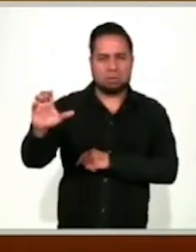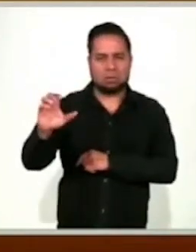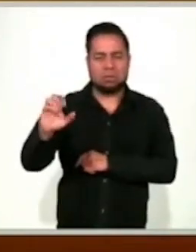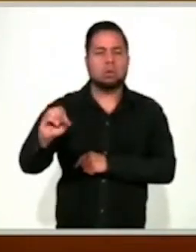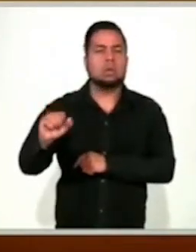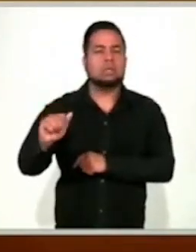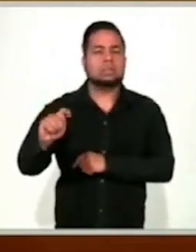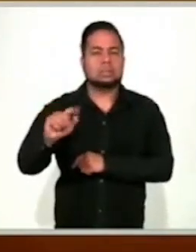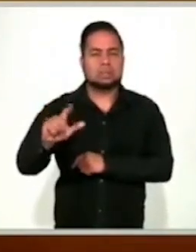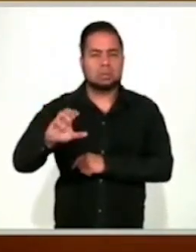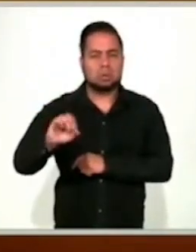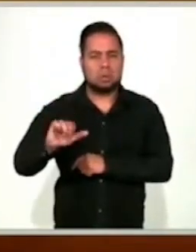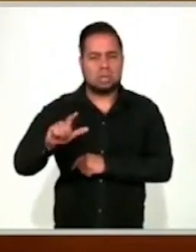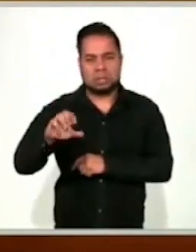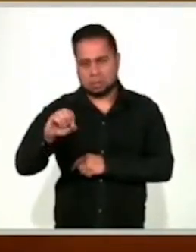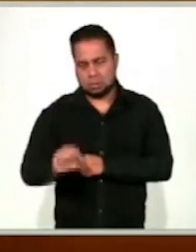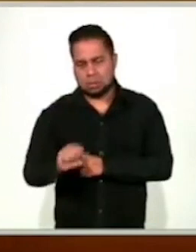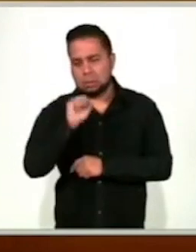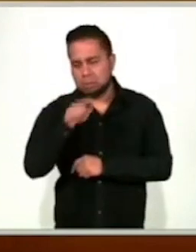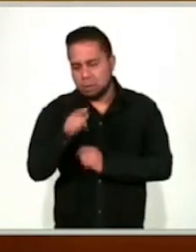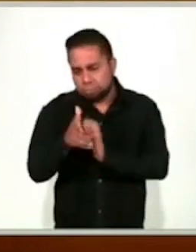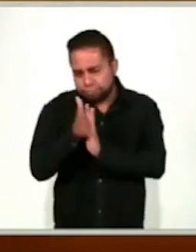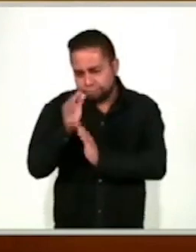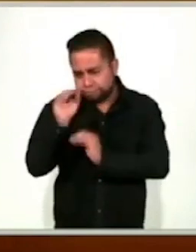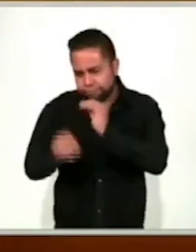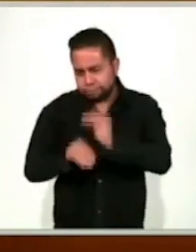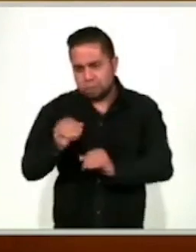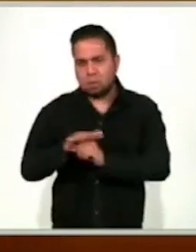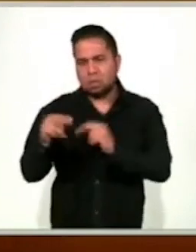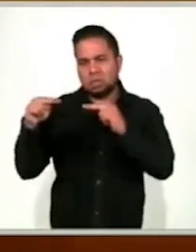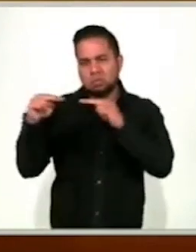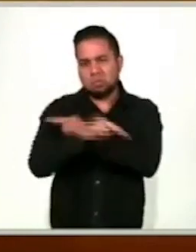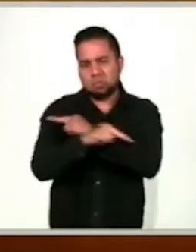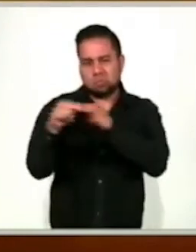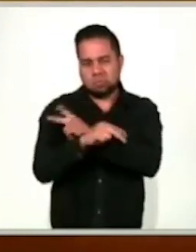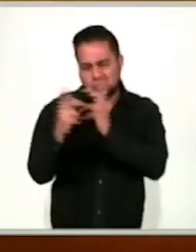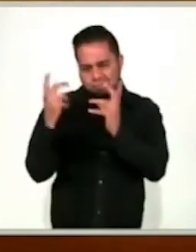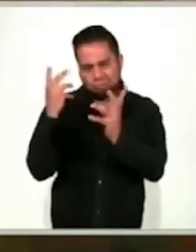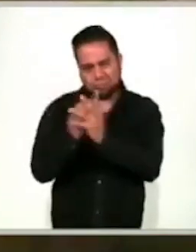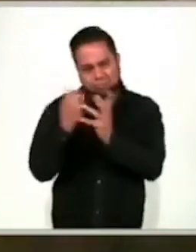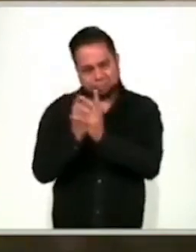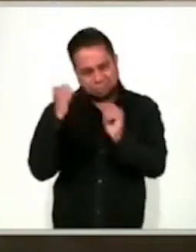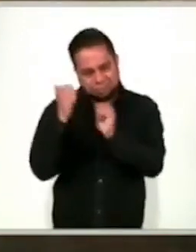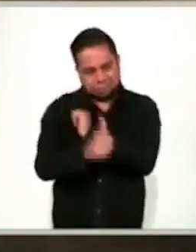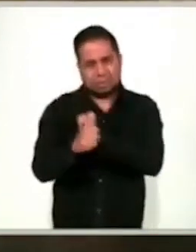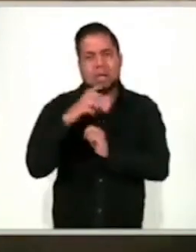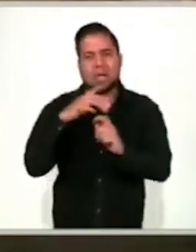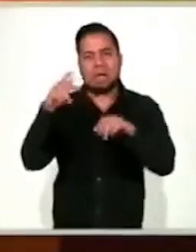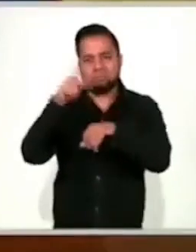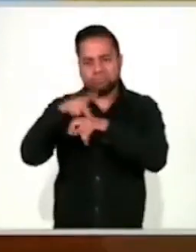está modernizando lo que es la supercarretera, se están abriendo